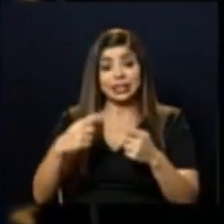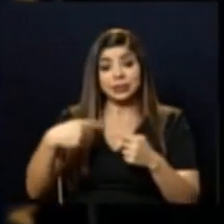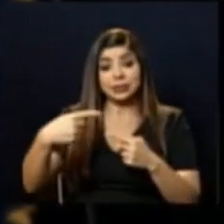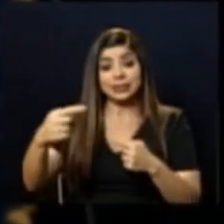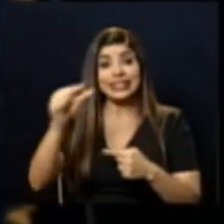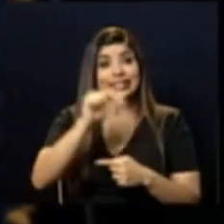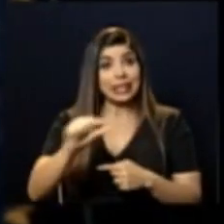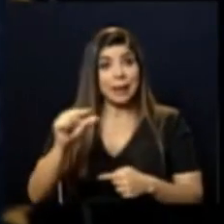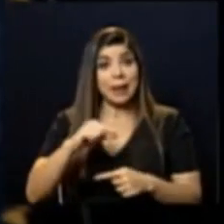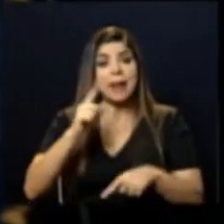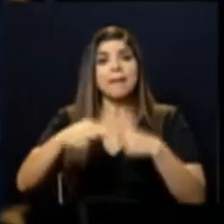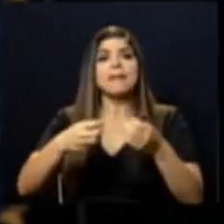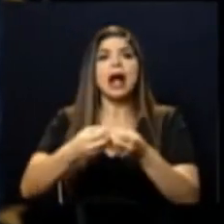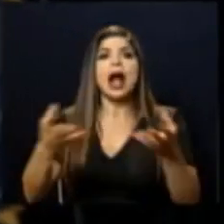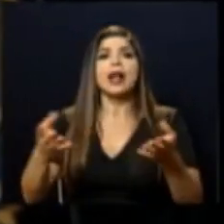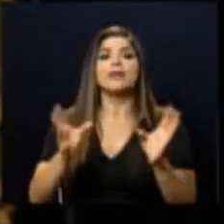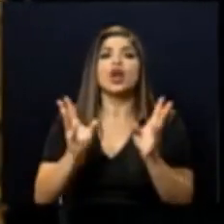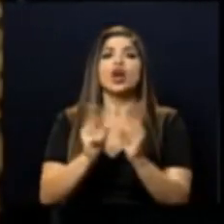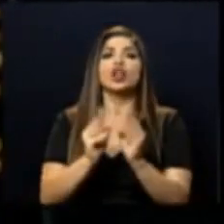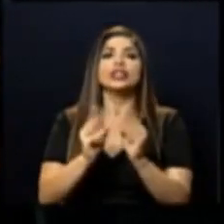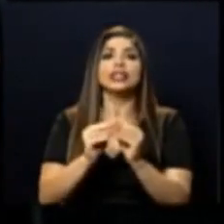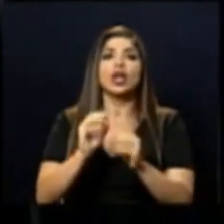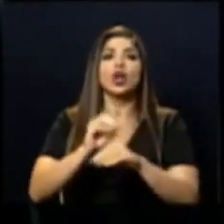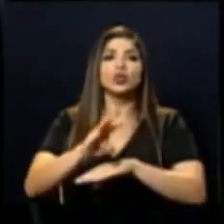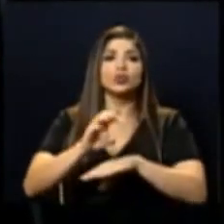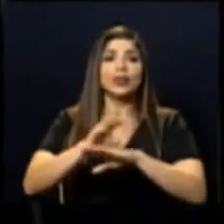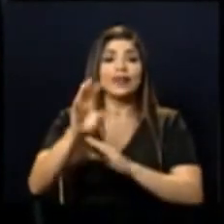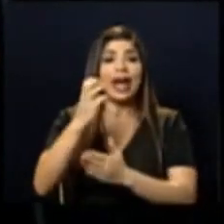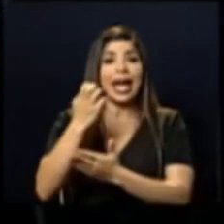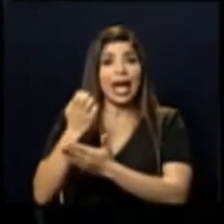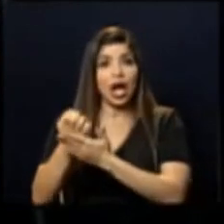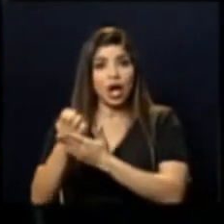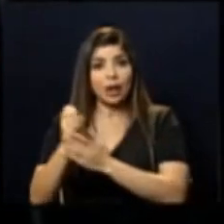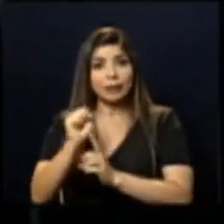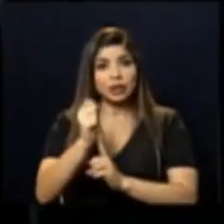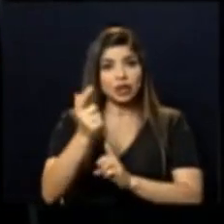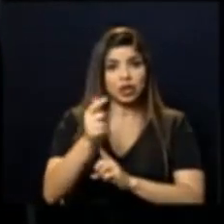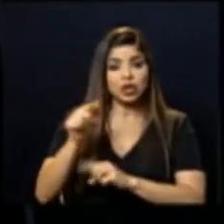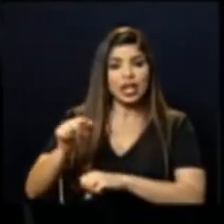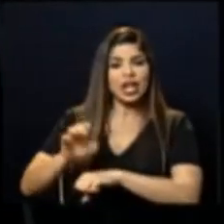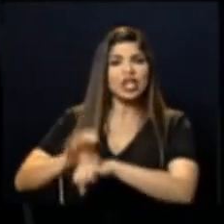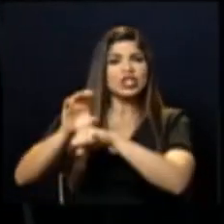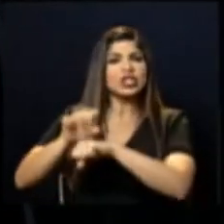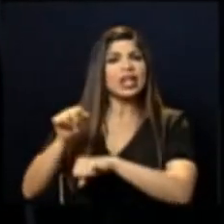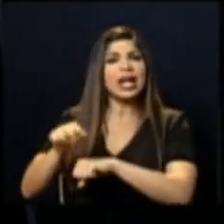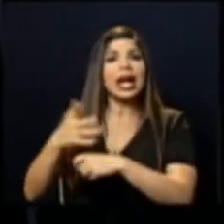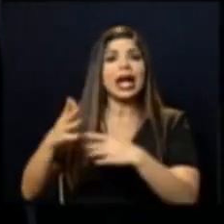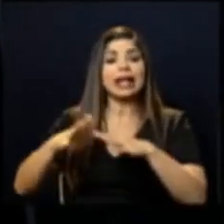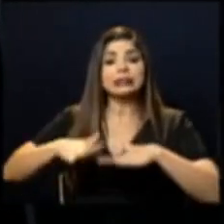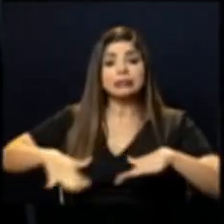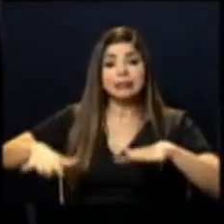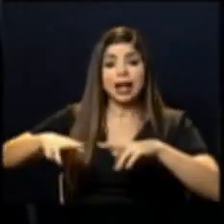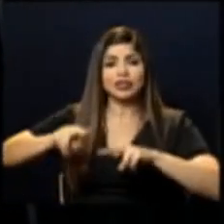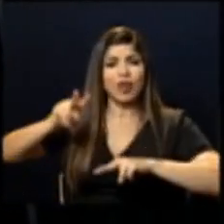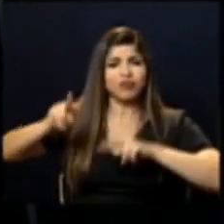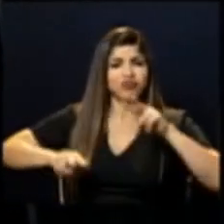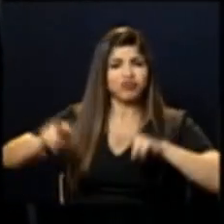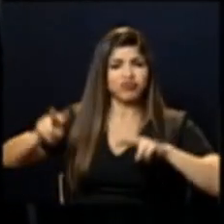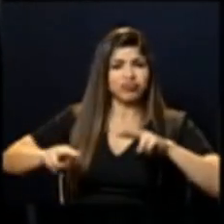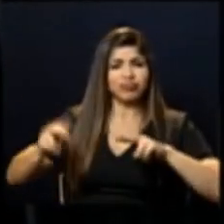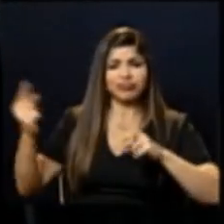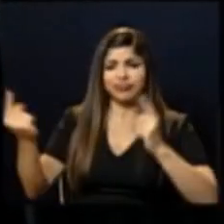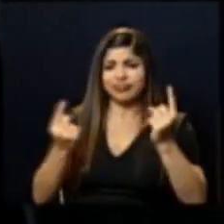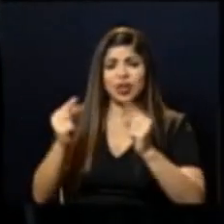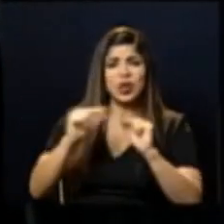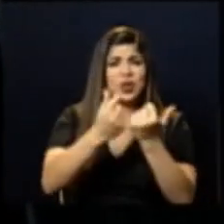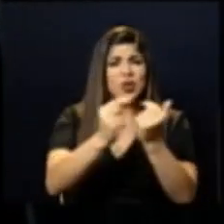semanas, lanzaremos el Consejo Consultivo Económico y Social, un espacio plural que represente a